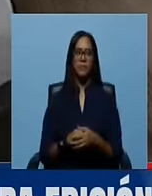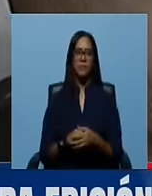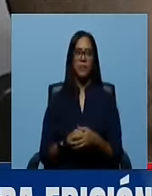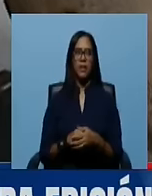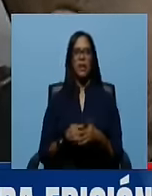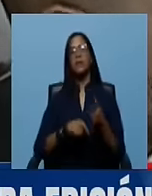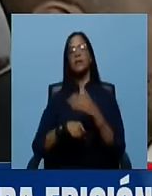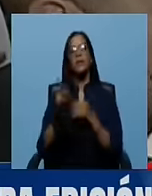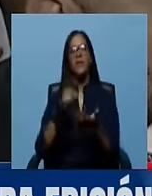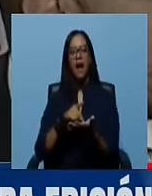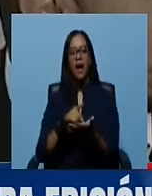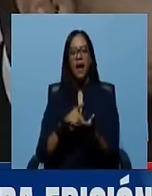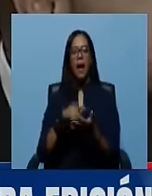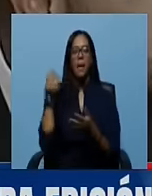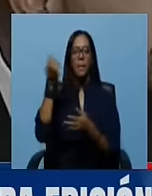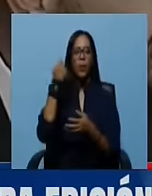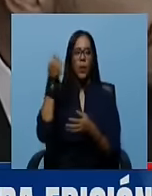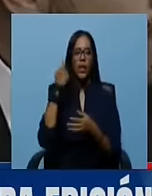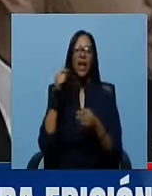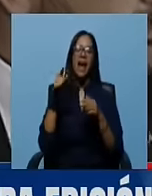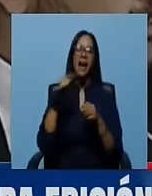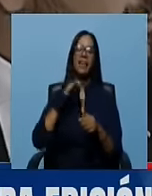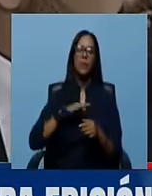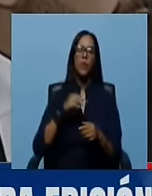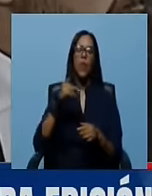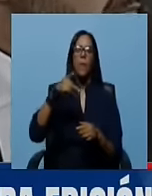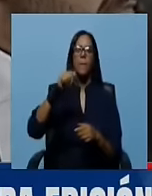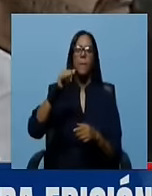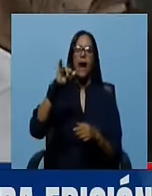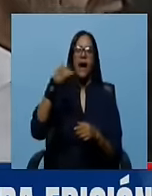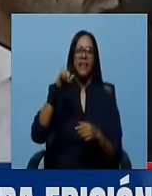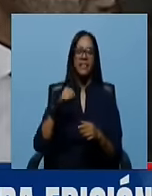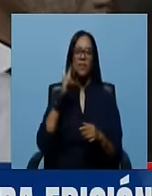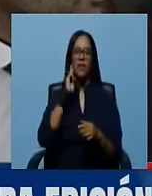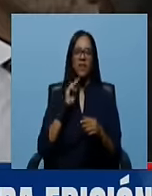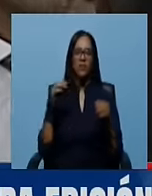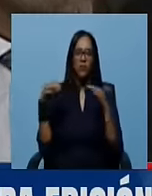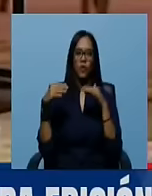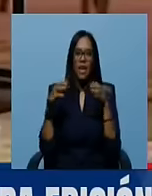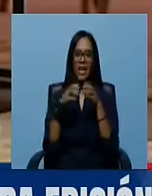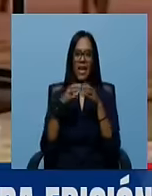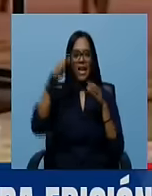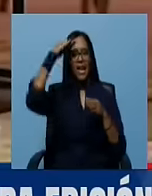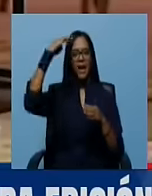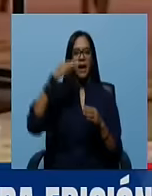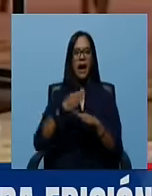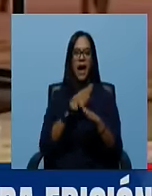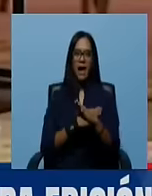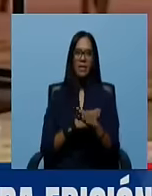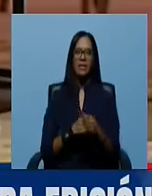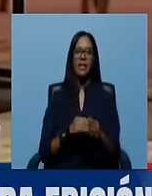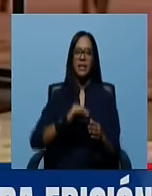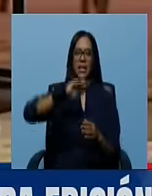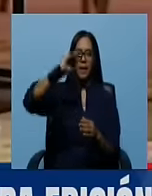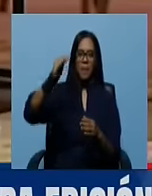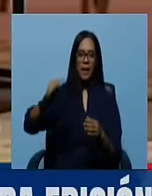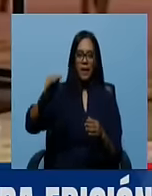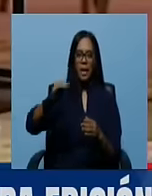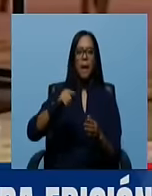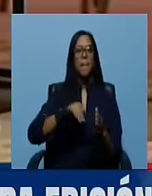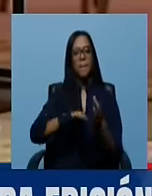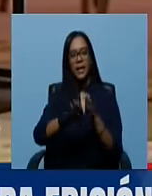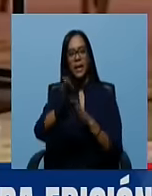Si va a San Fernando de Apure, ahí estuvo Páez y Bolívar y sus ejércitos, antes de subir el páramo de Pisca para ir